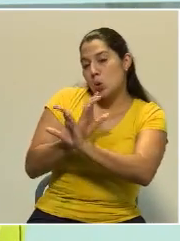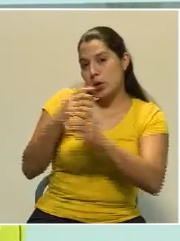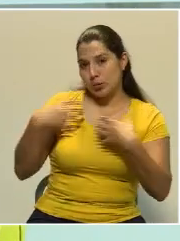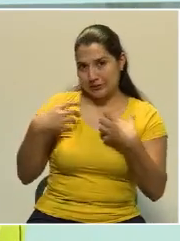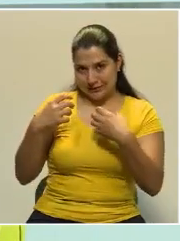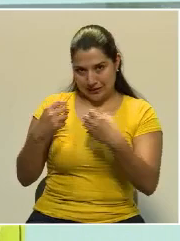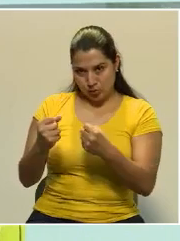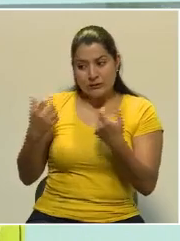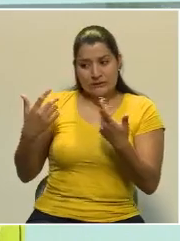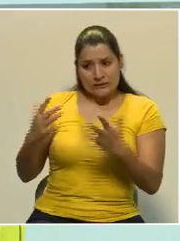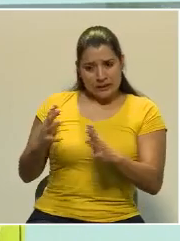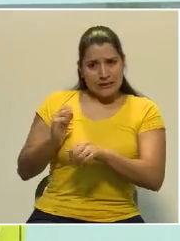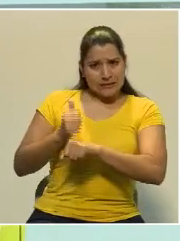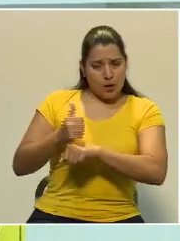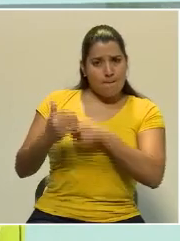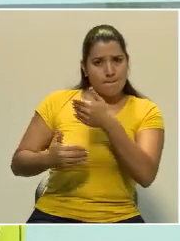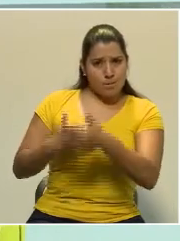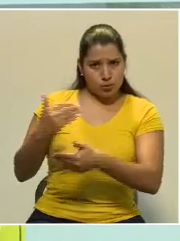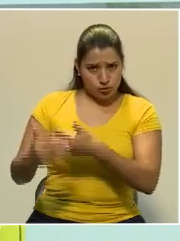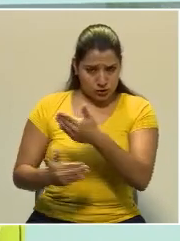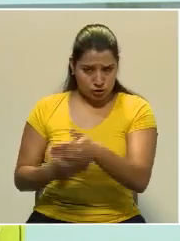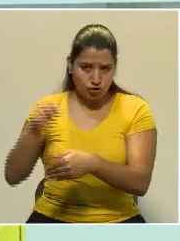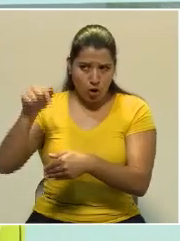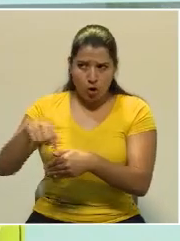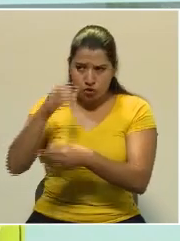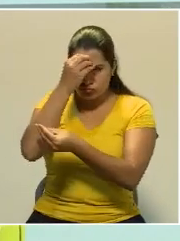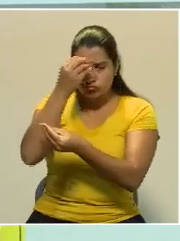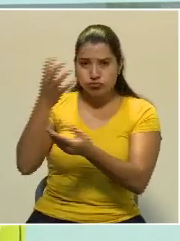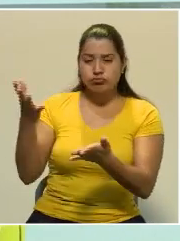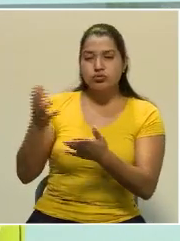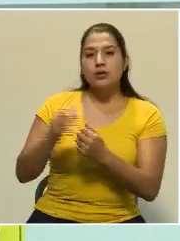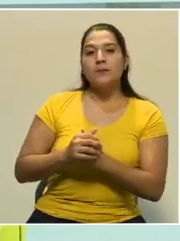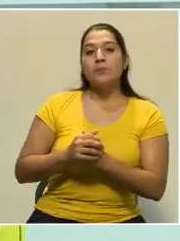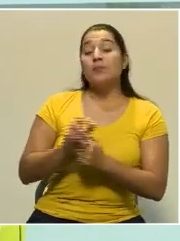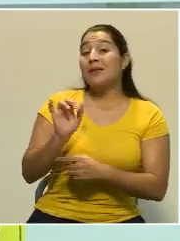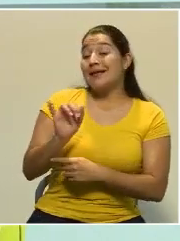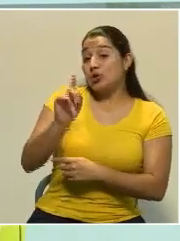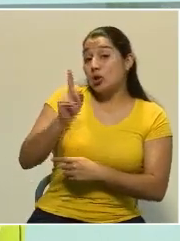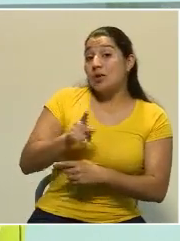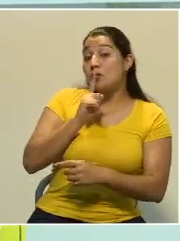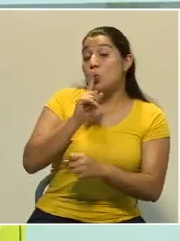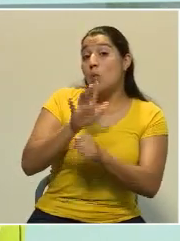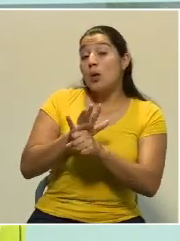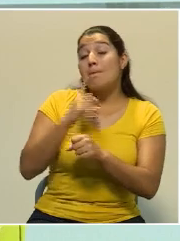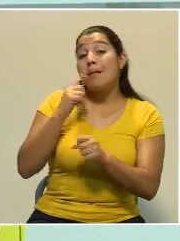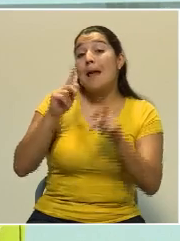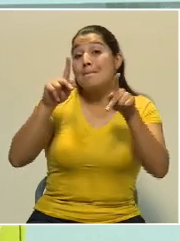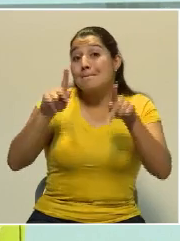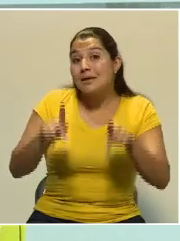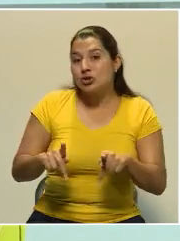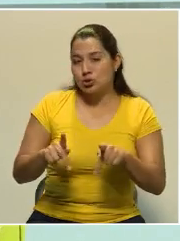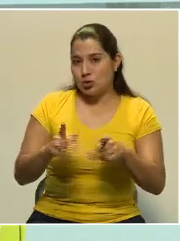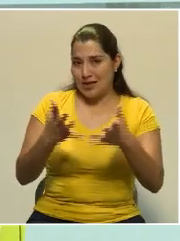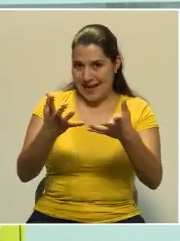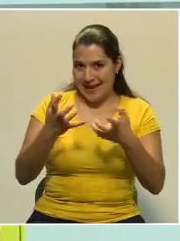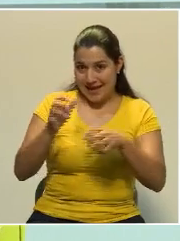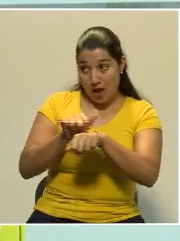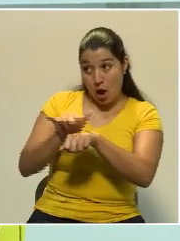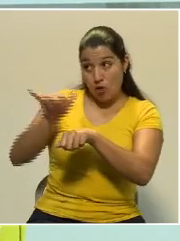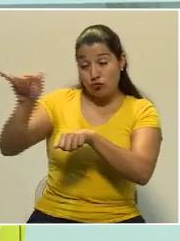y que ha dado a conocer hoy las autoridades. Eso es lo que en ese caso tiene que cumplirse para los viajeros a partir